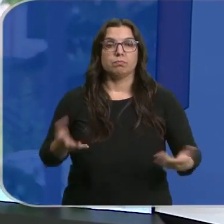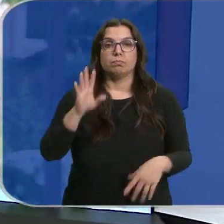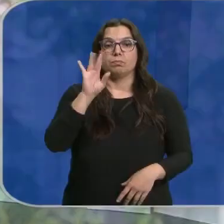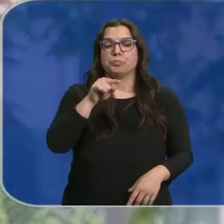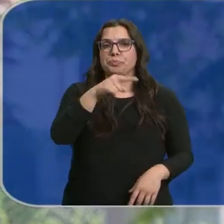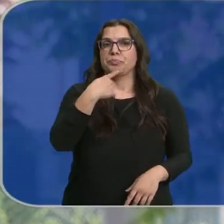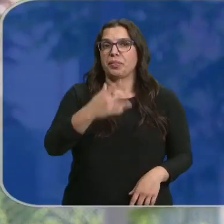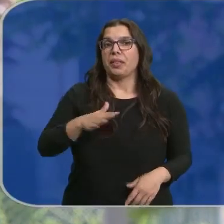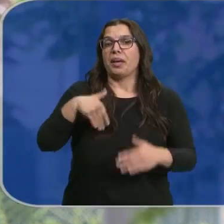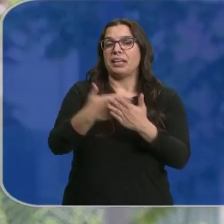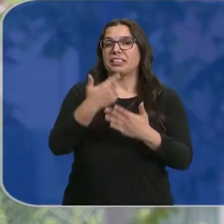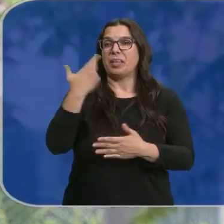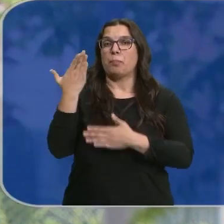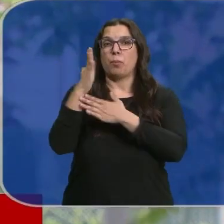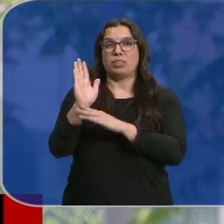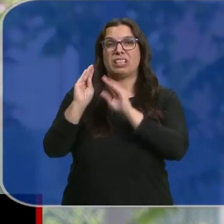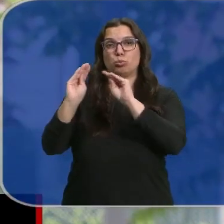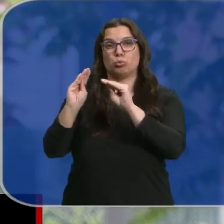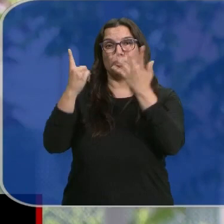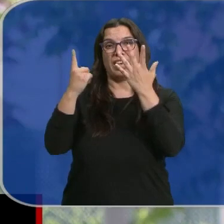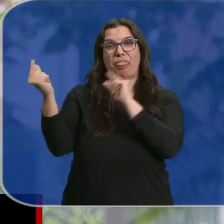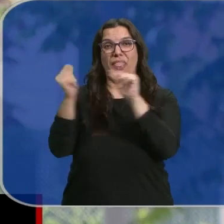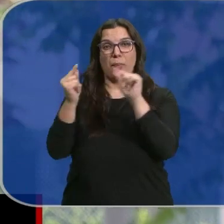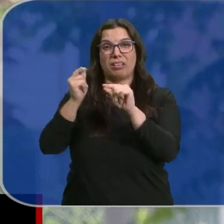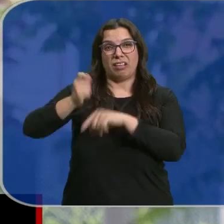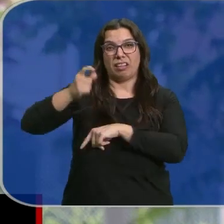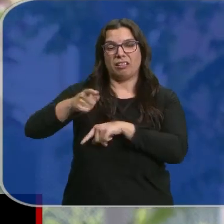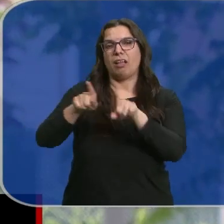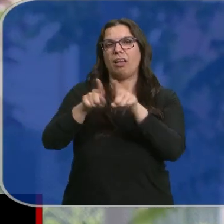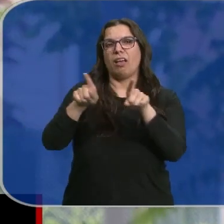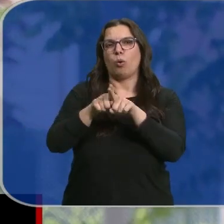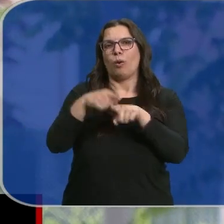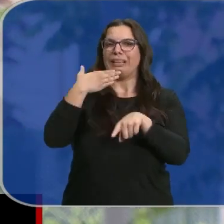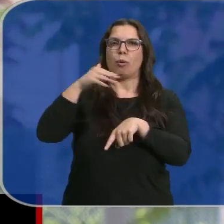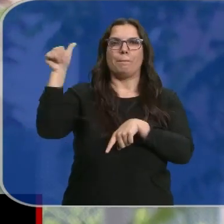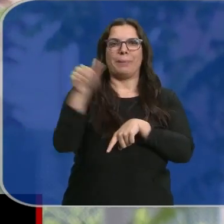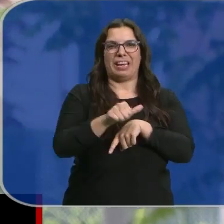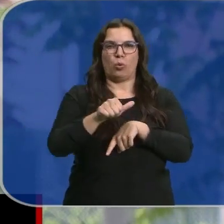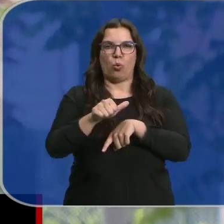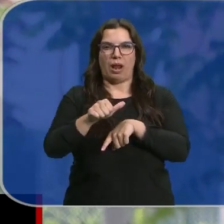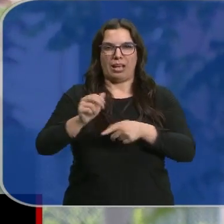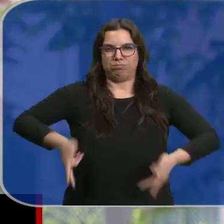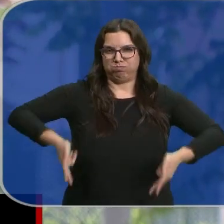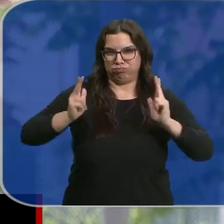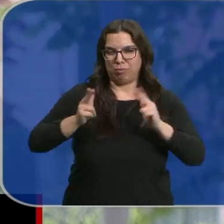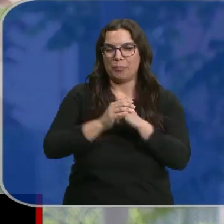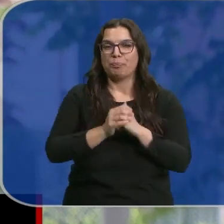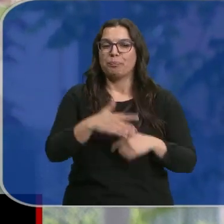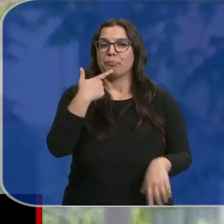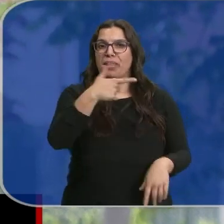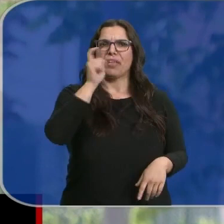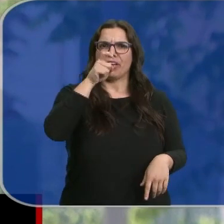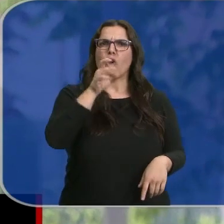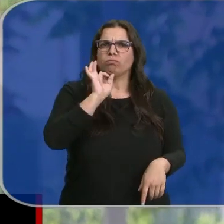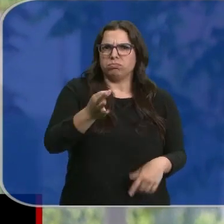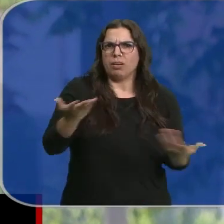Sí, ha llegado incluso a comparar esa propuesta de los 6 debates de Pedro Sánchez con el guión, dice, de las películas del oeste. Feijóo ha reconocido esta mañana que claro que habrá